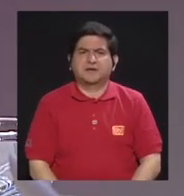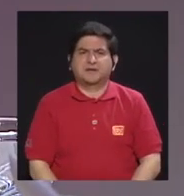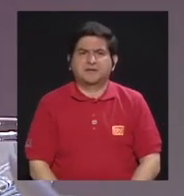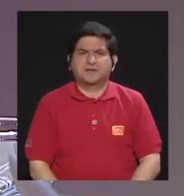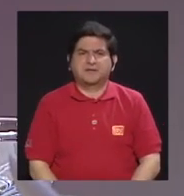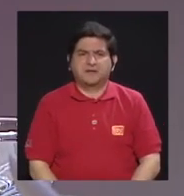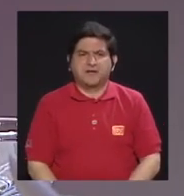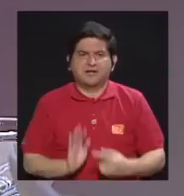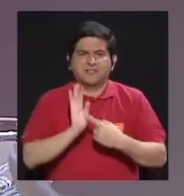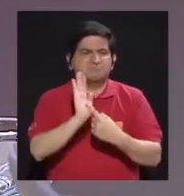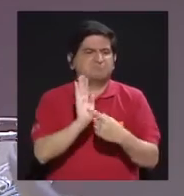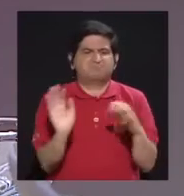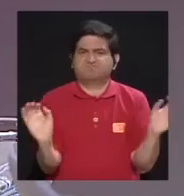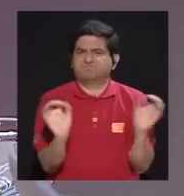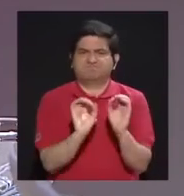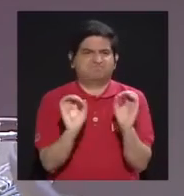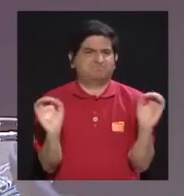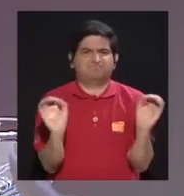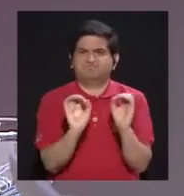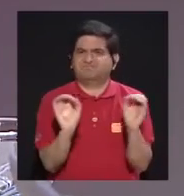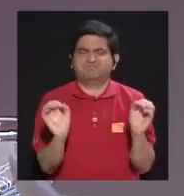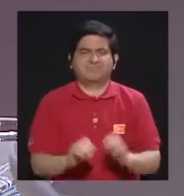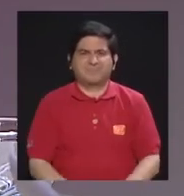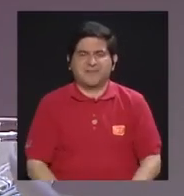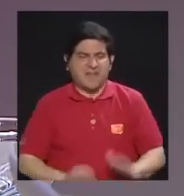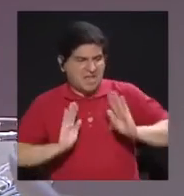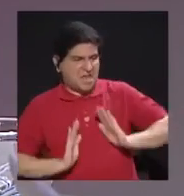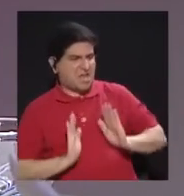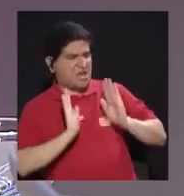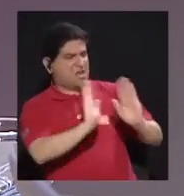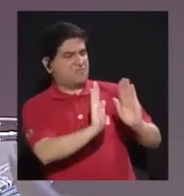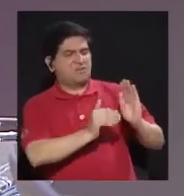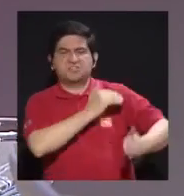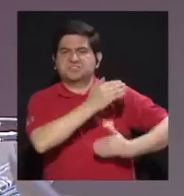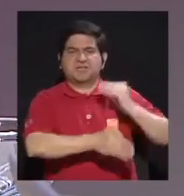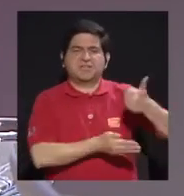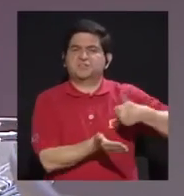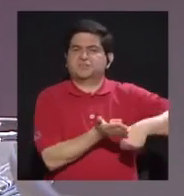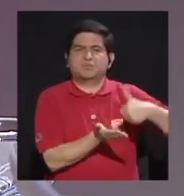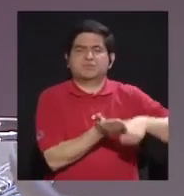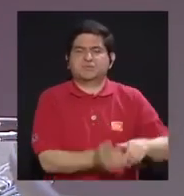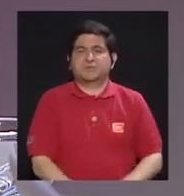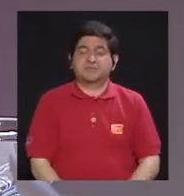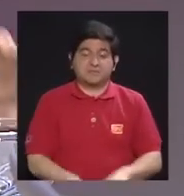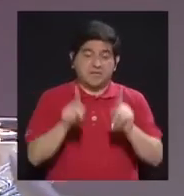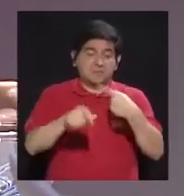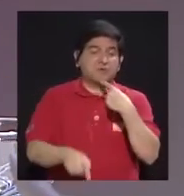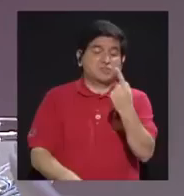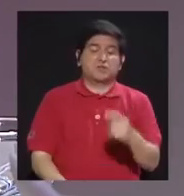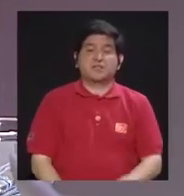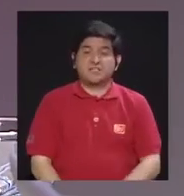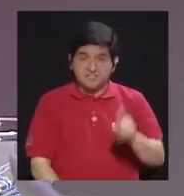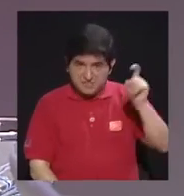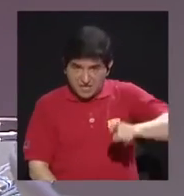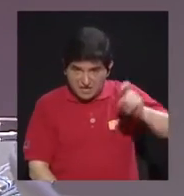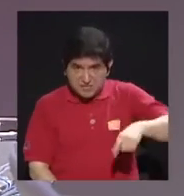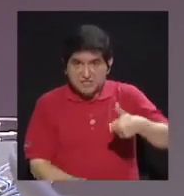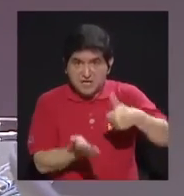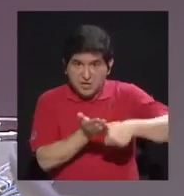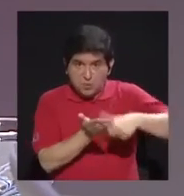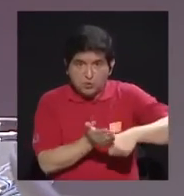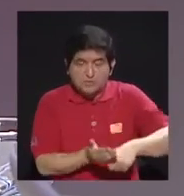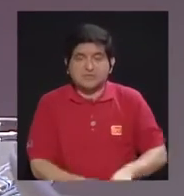a evidenciar cuál es el rechazo al proceso electoral. Hay quienes dicen que lo que hay que hacer es votar